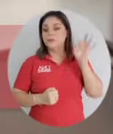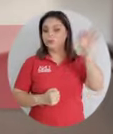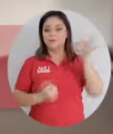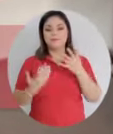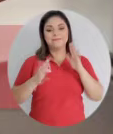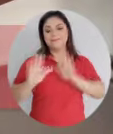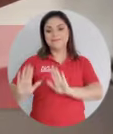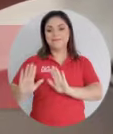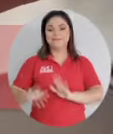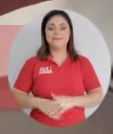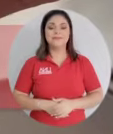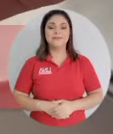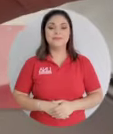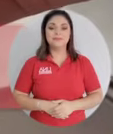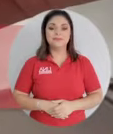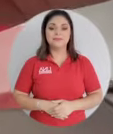Exactamente.